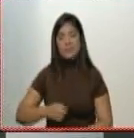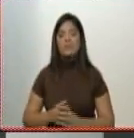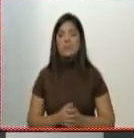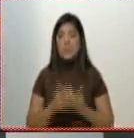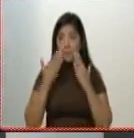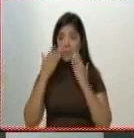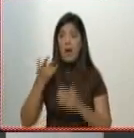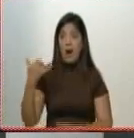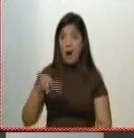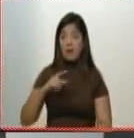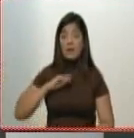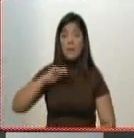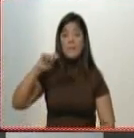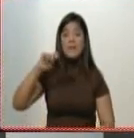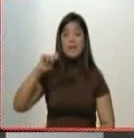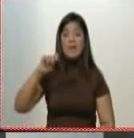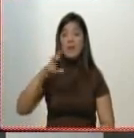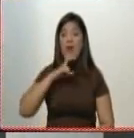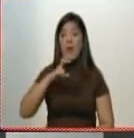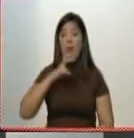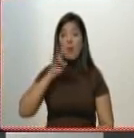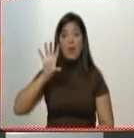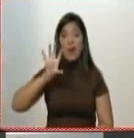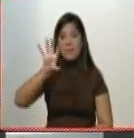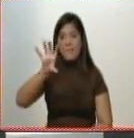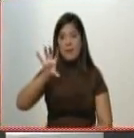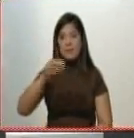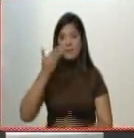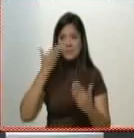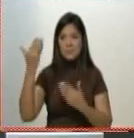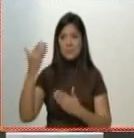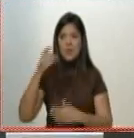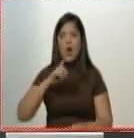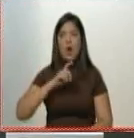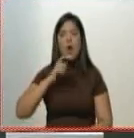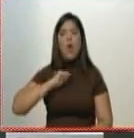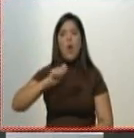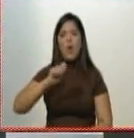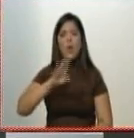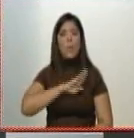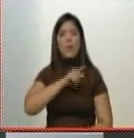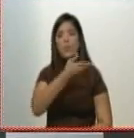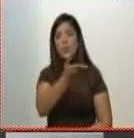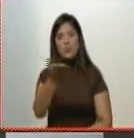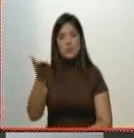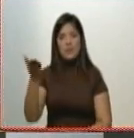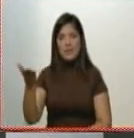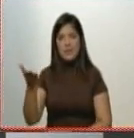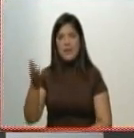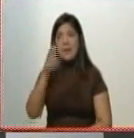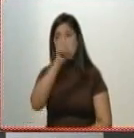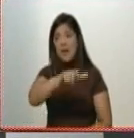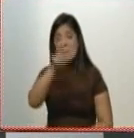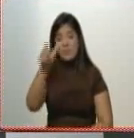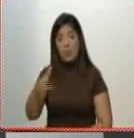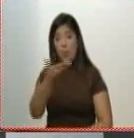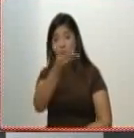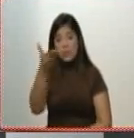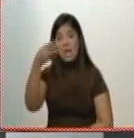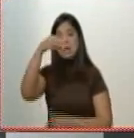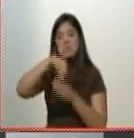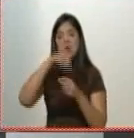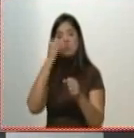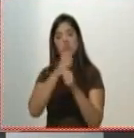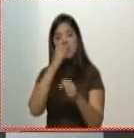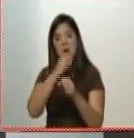miren, la medalla de oro de la patria. Esta medalla de oro le pertenece a usted, compatriota, que está allá en su trabajo,